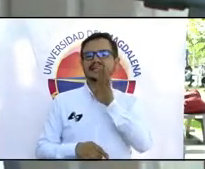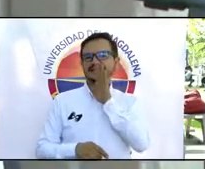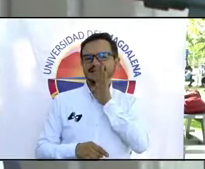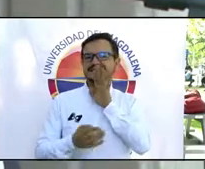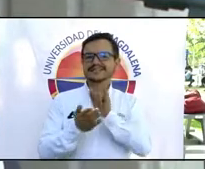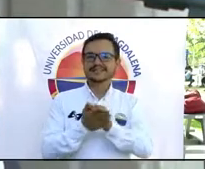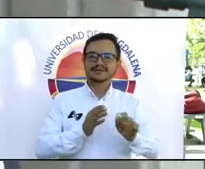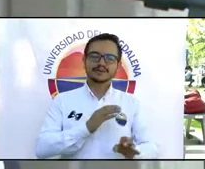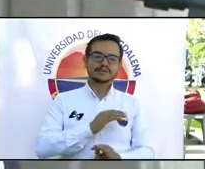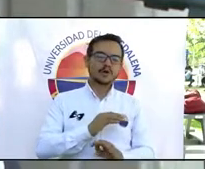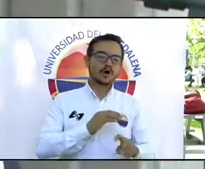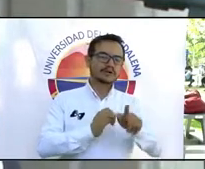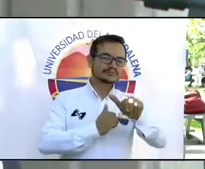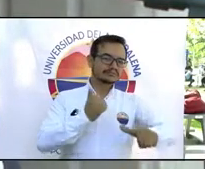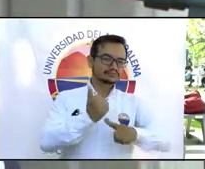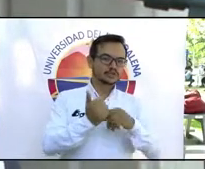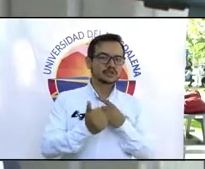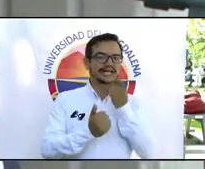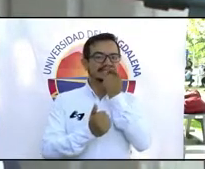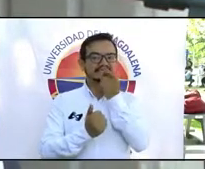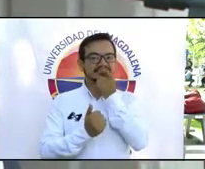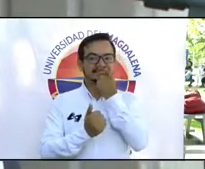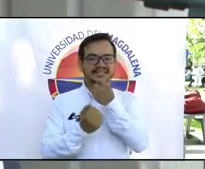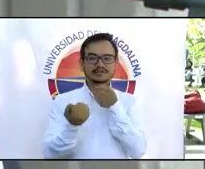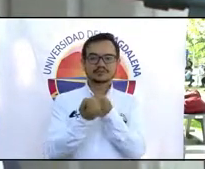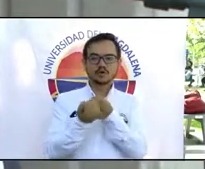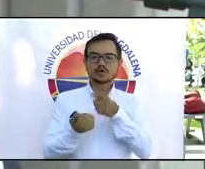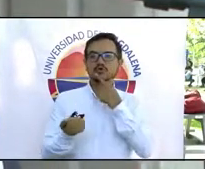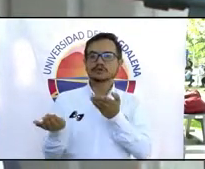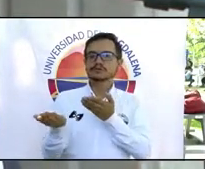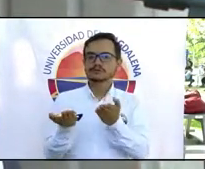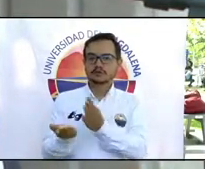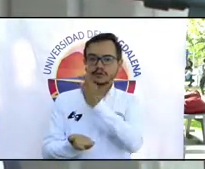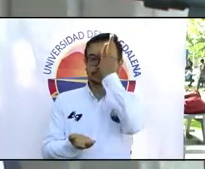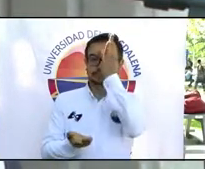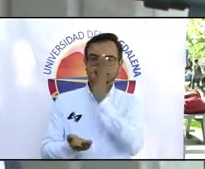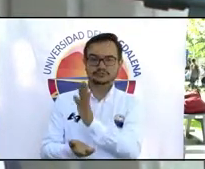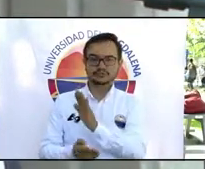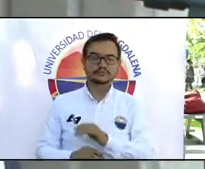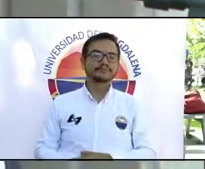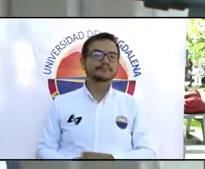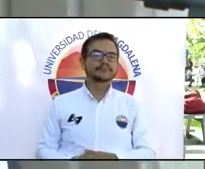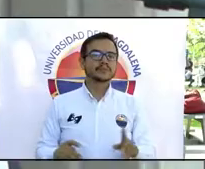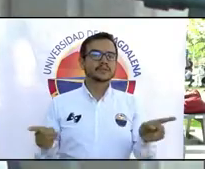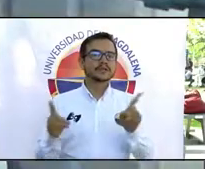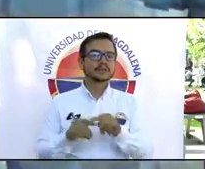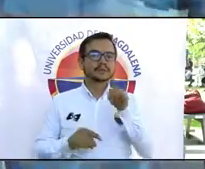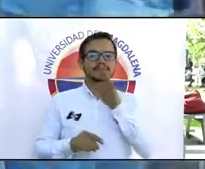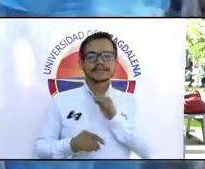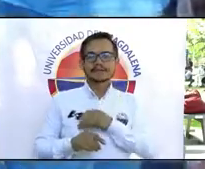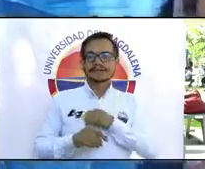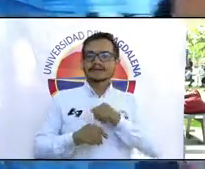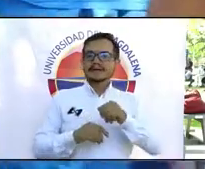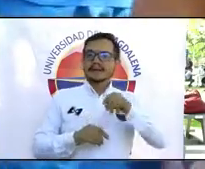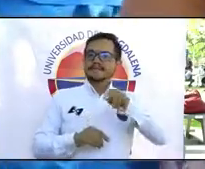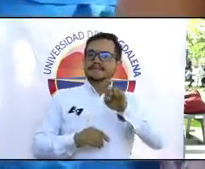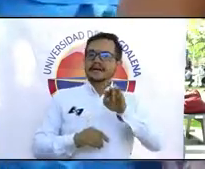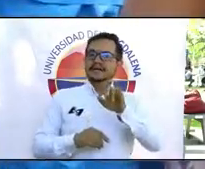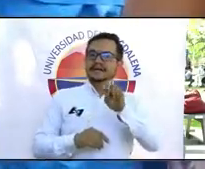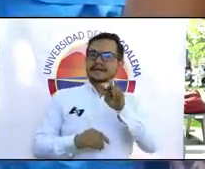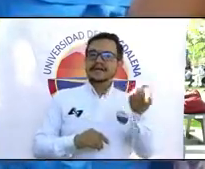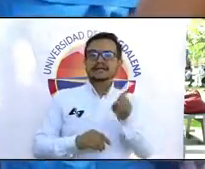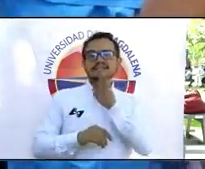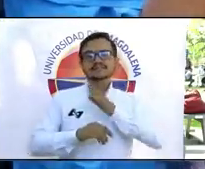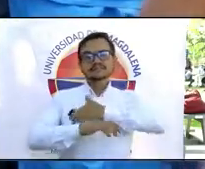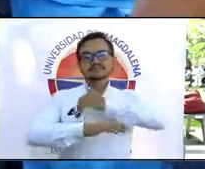instrumentadora quirúrgica del equipo de servicio de la Clínica Odontológica Universitaria, a la médica magíster María Miñaca Guerrero, directora del